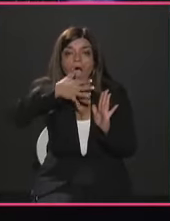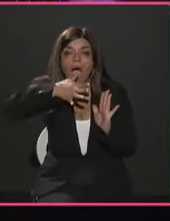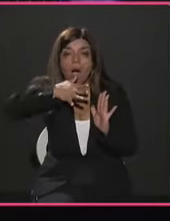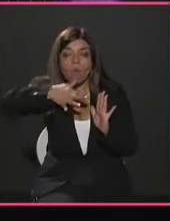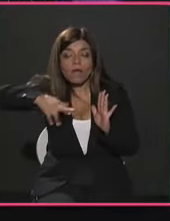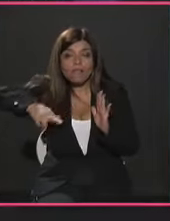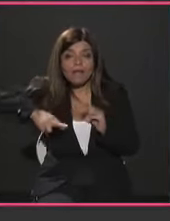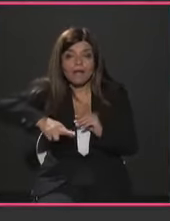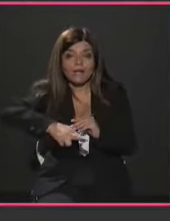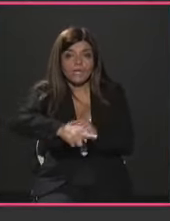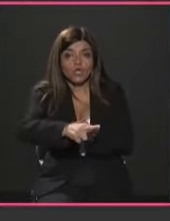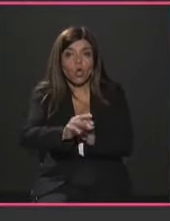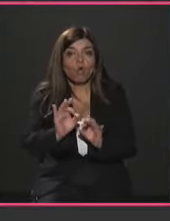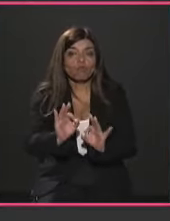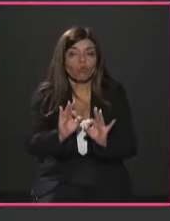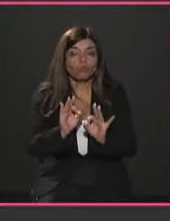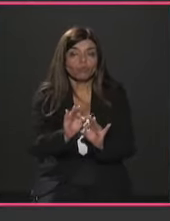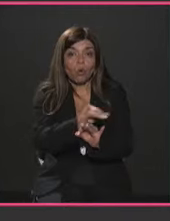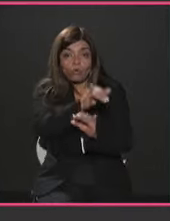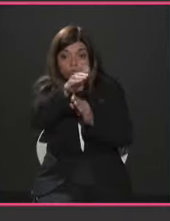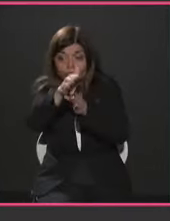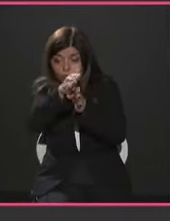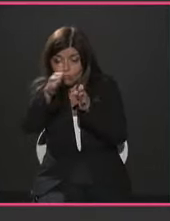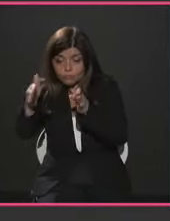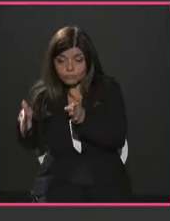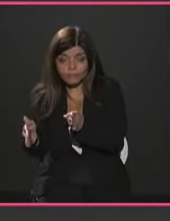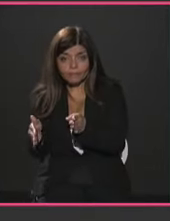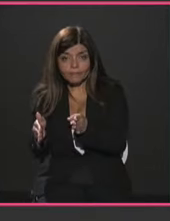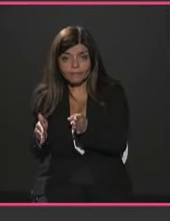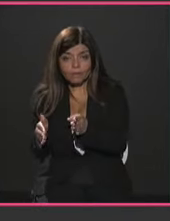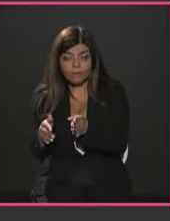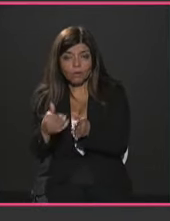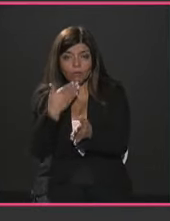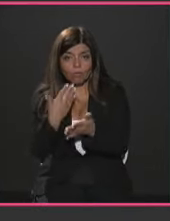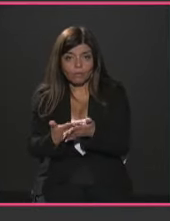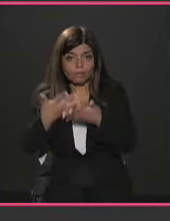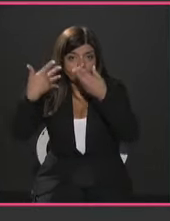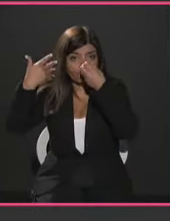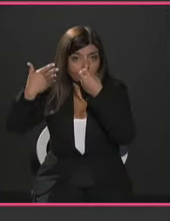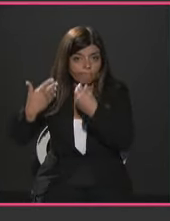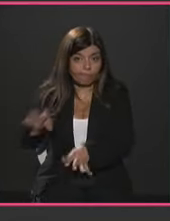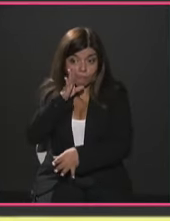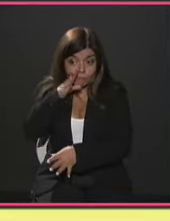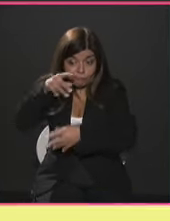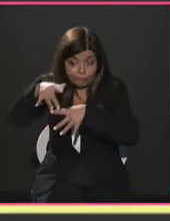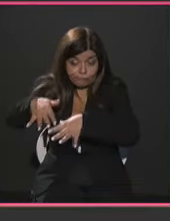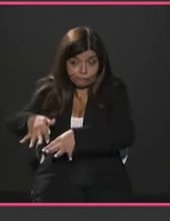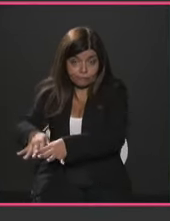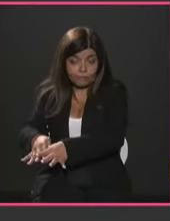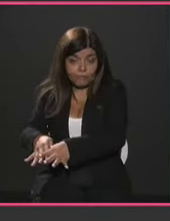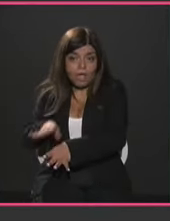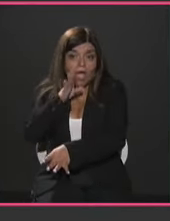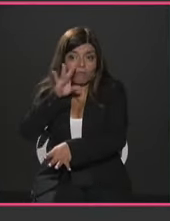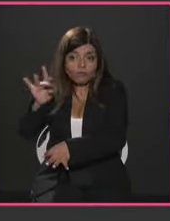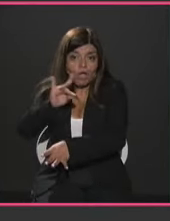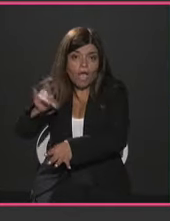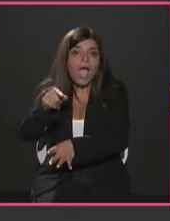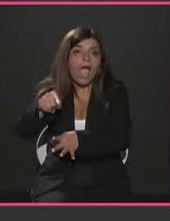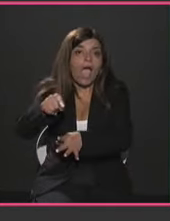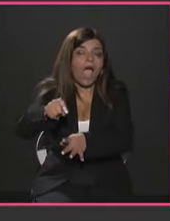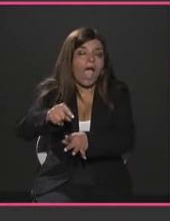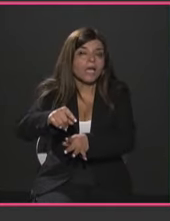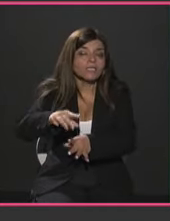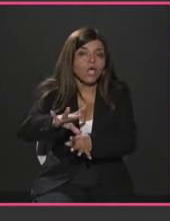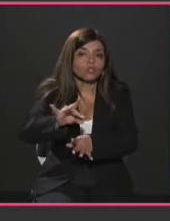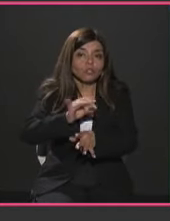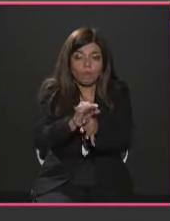río que estaba justo después de que se botara aguas servidas en el río encontramos los patógenos que se dejan